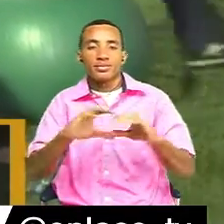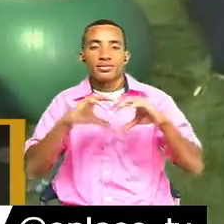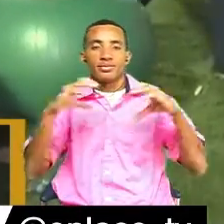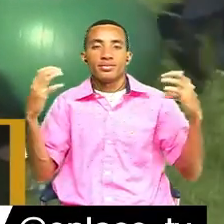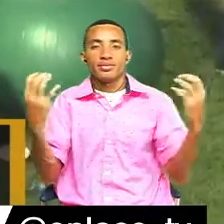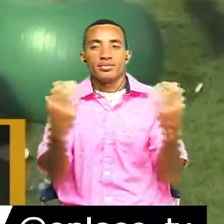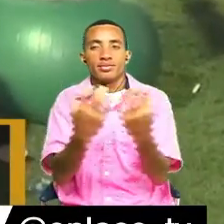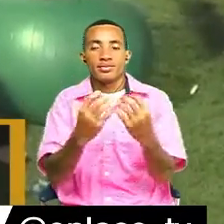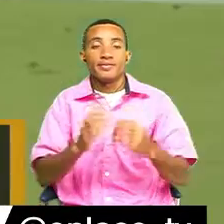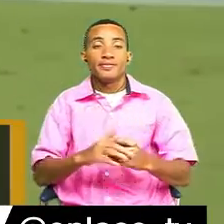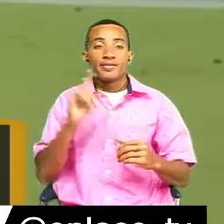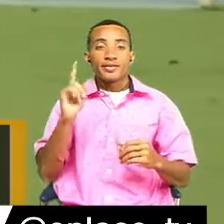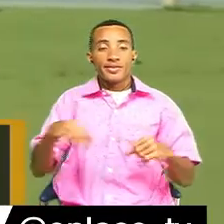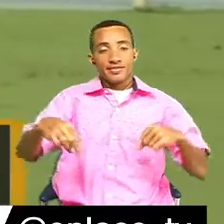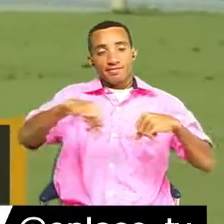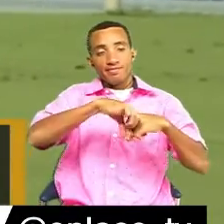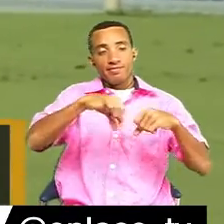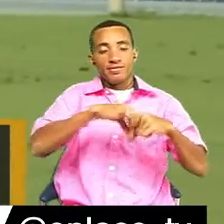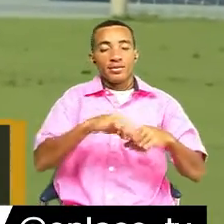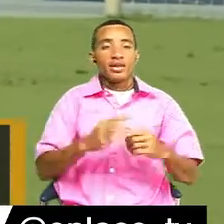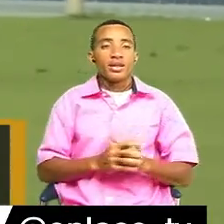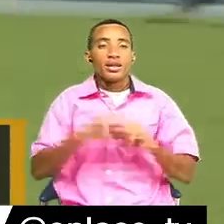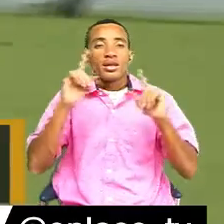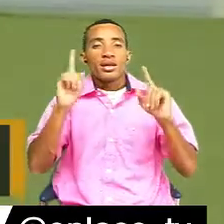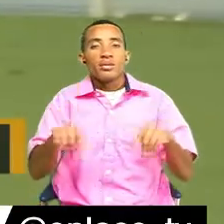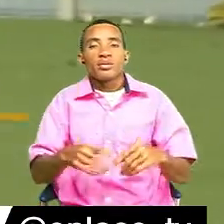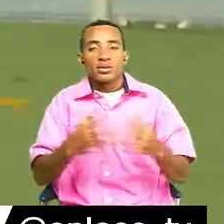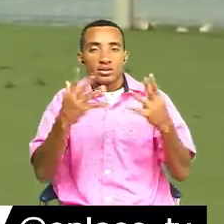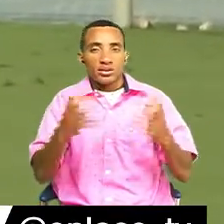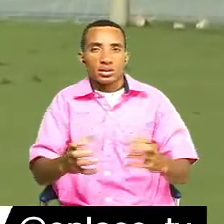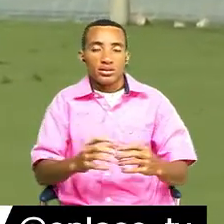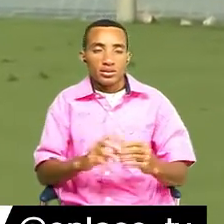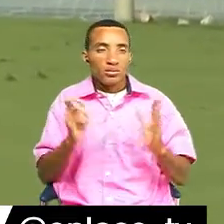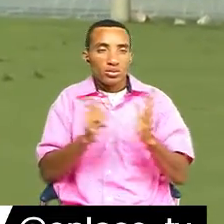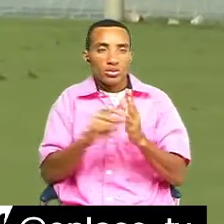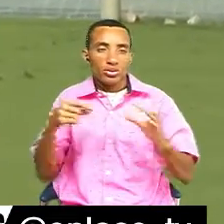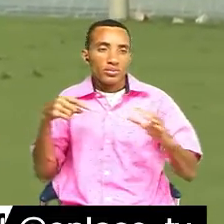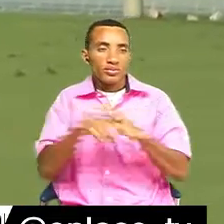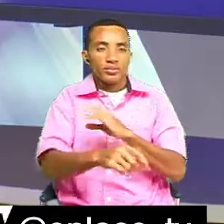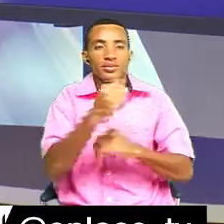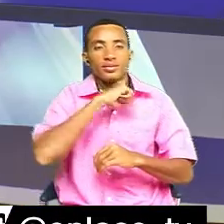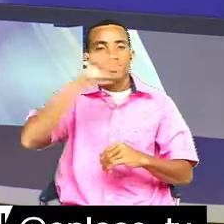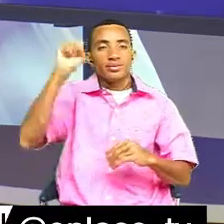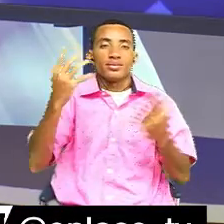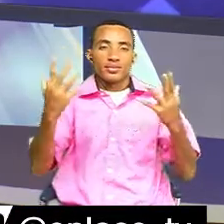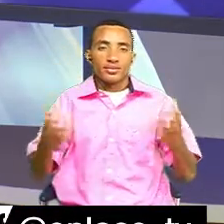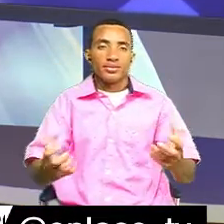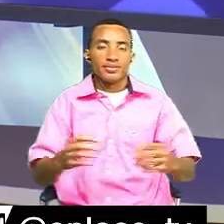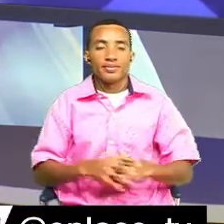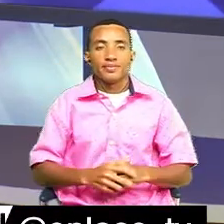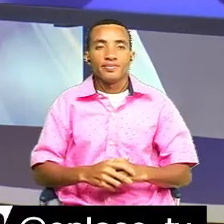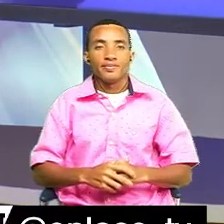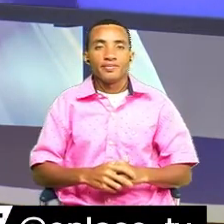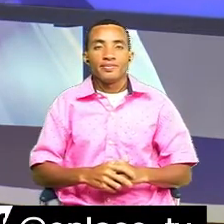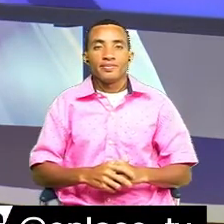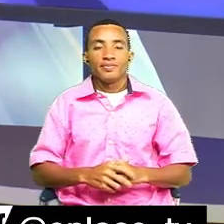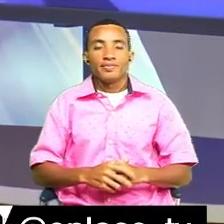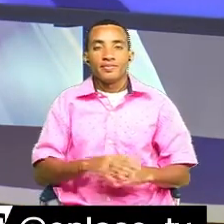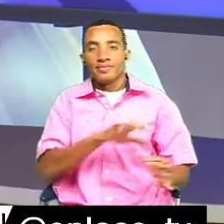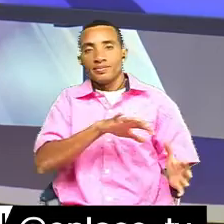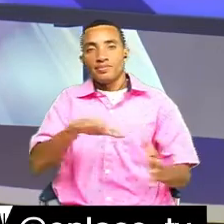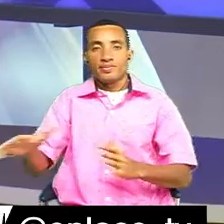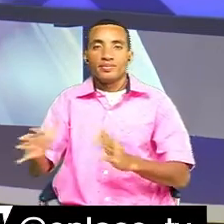cosas, la máquina amarilla está dispuesta a quedarse con los puntos en su casa. Y por su parte, los